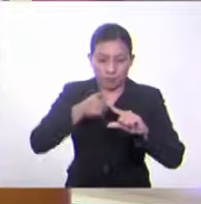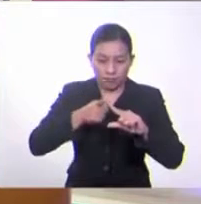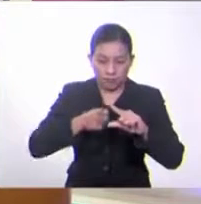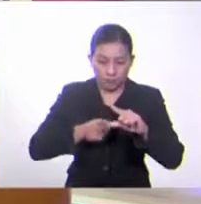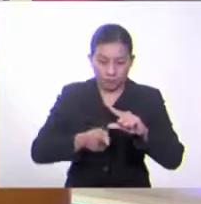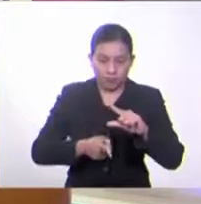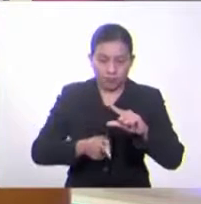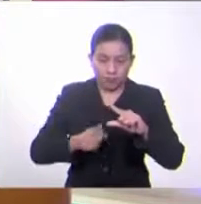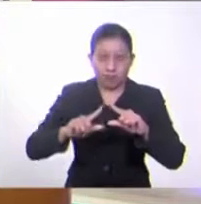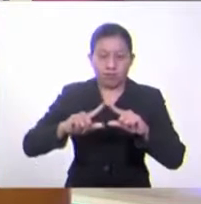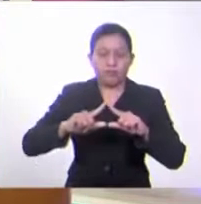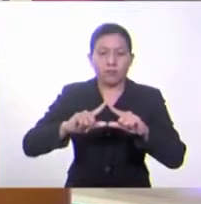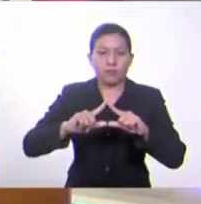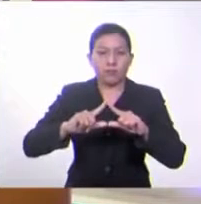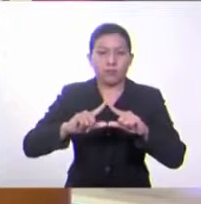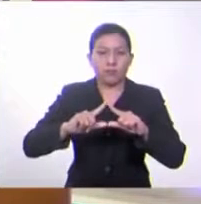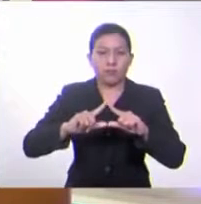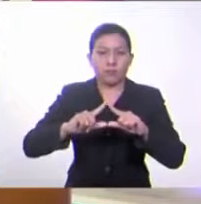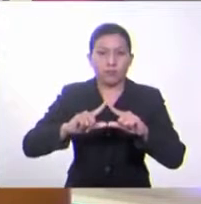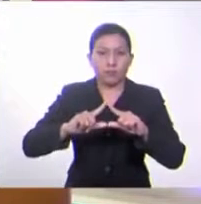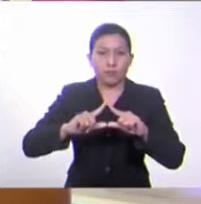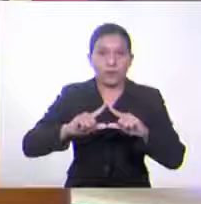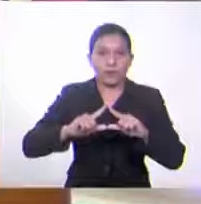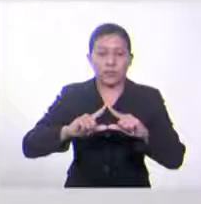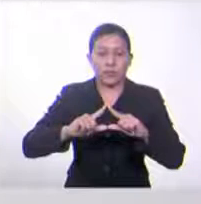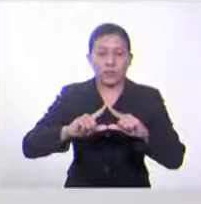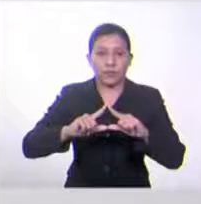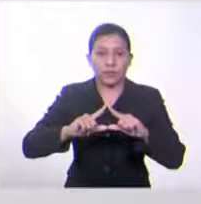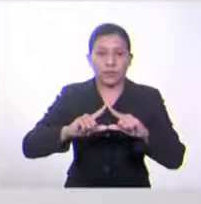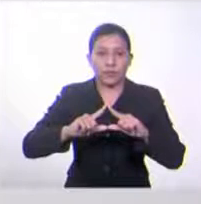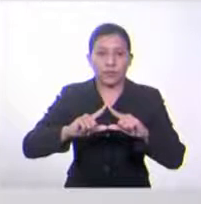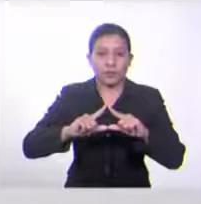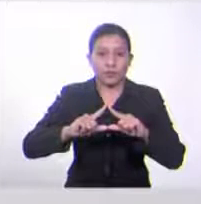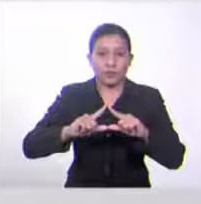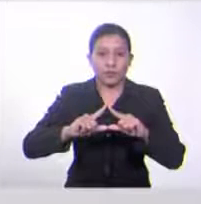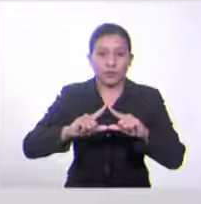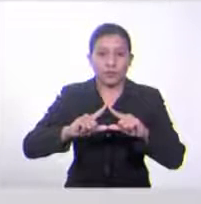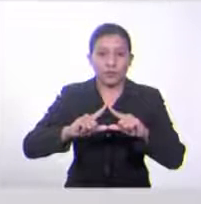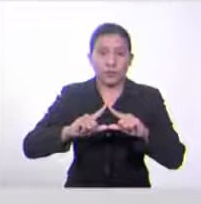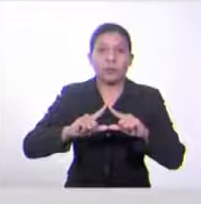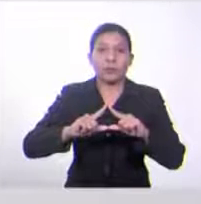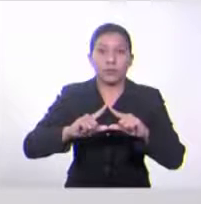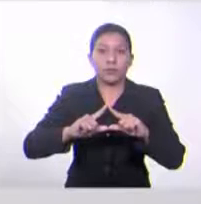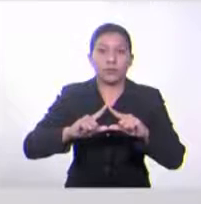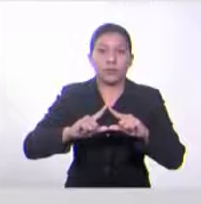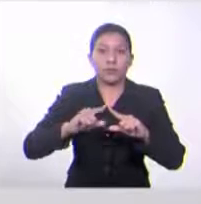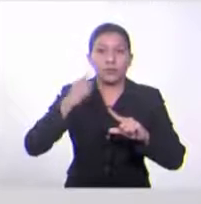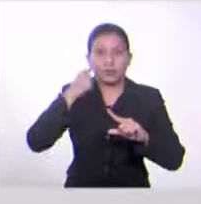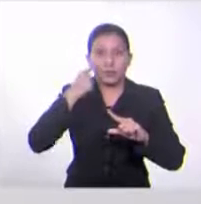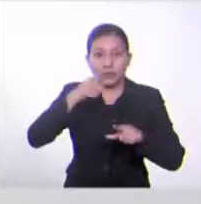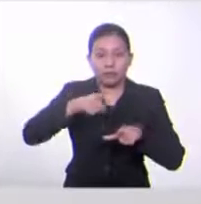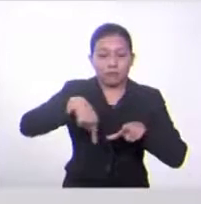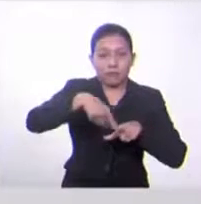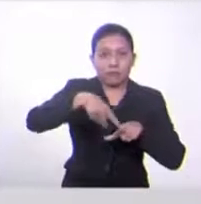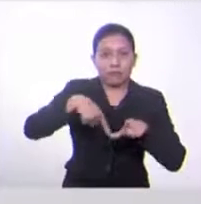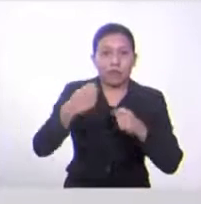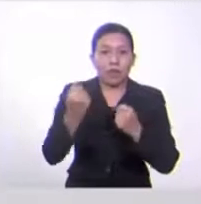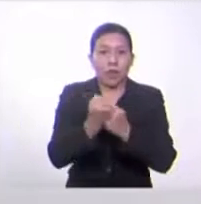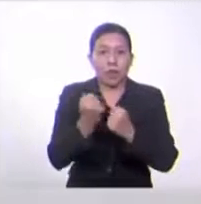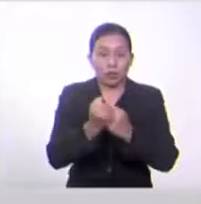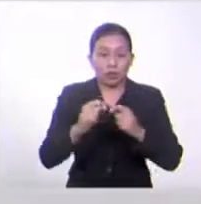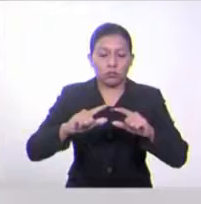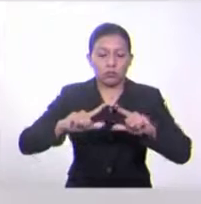medio. Veo que la escuadra que el borde de la escuadra esté sobre el punto